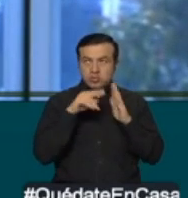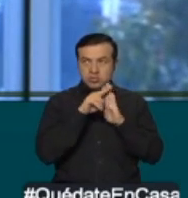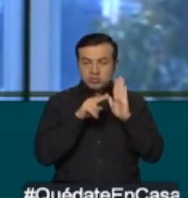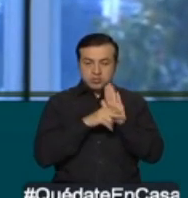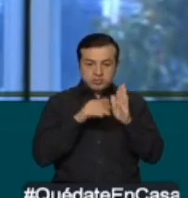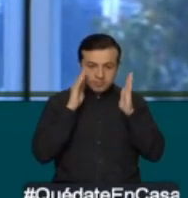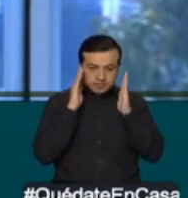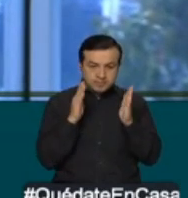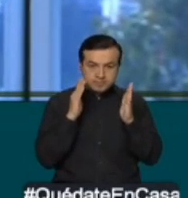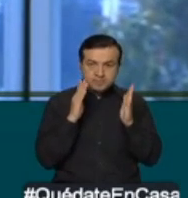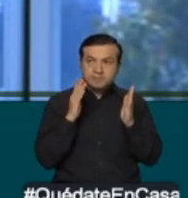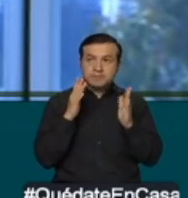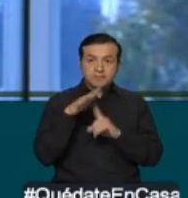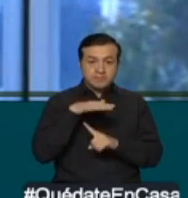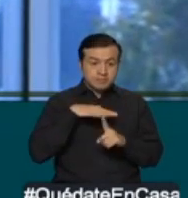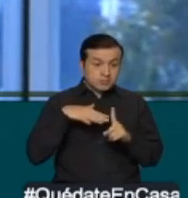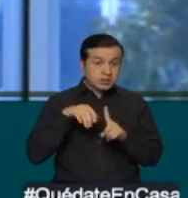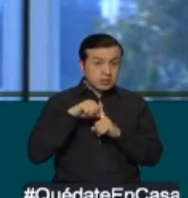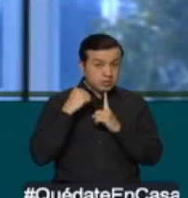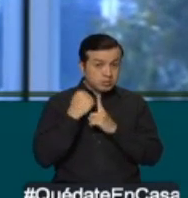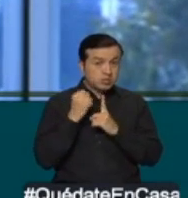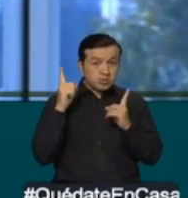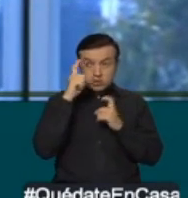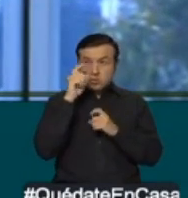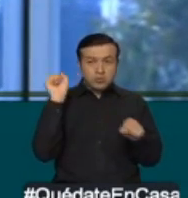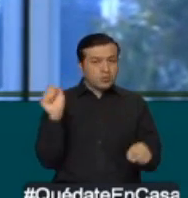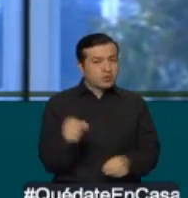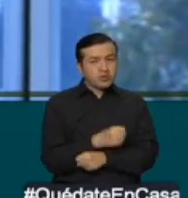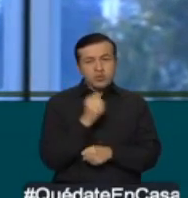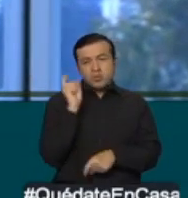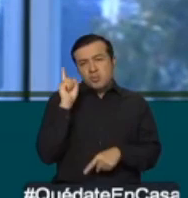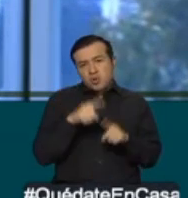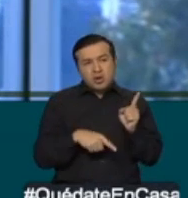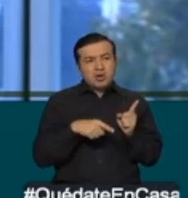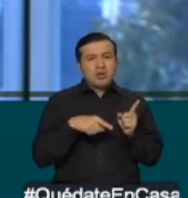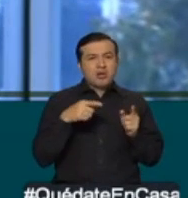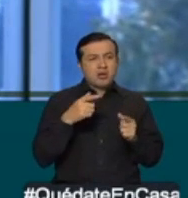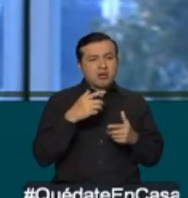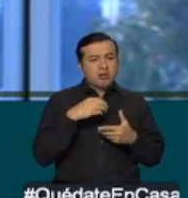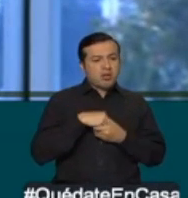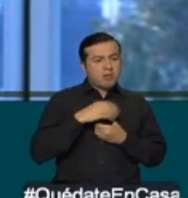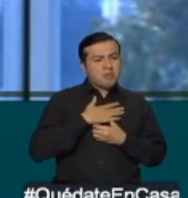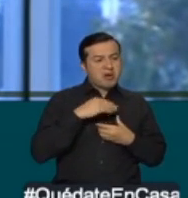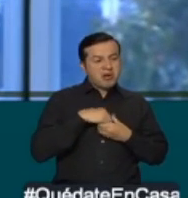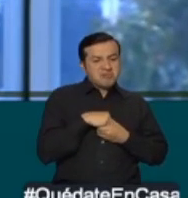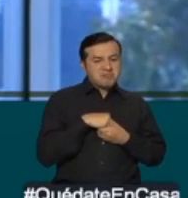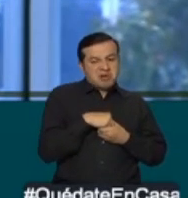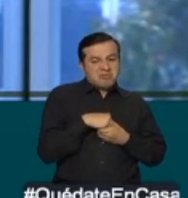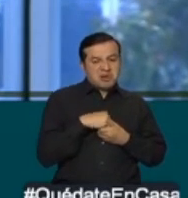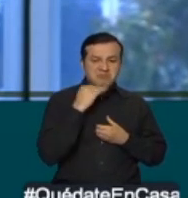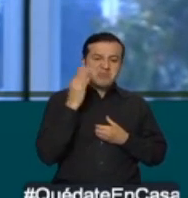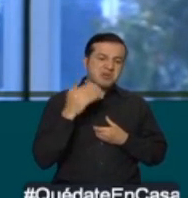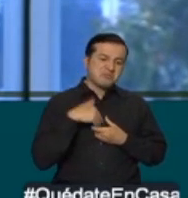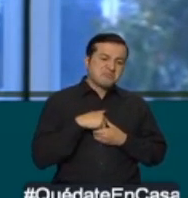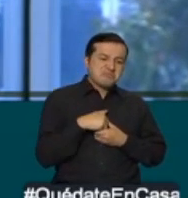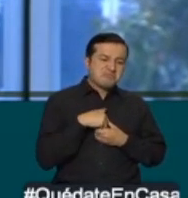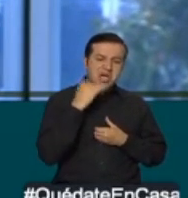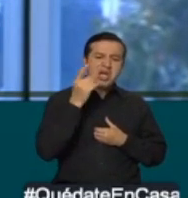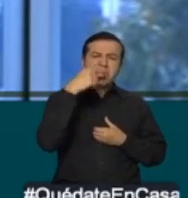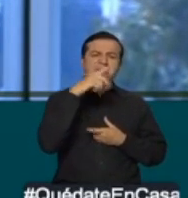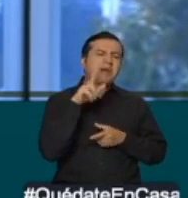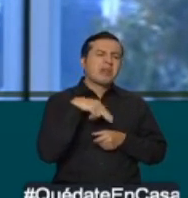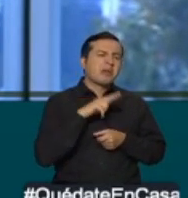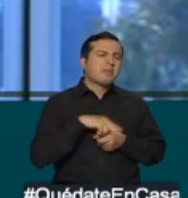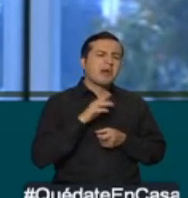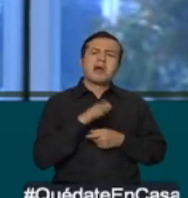esta es una situación delicada por tanto no podemos estar desplazando nos de un lugar a otro como si tuviéramos una simple gripe